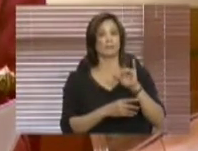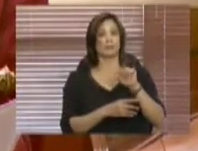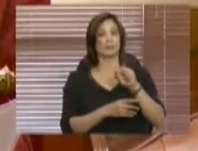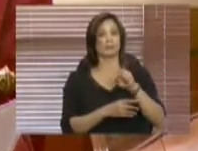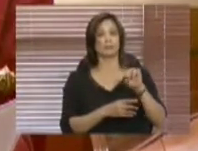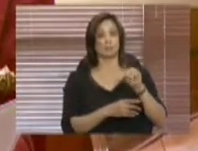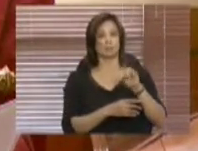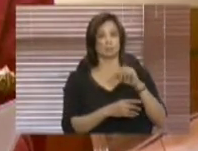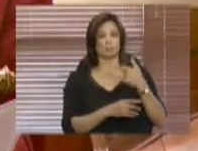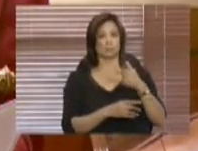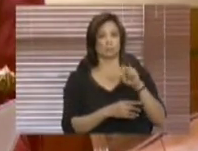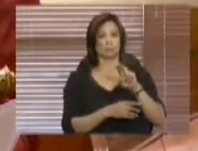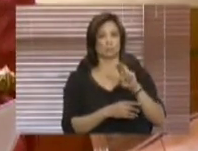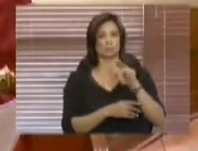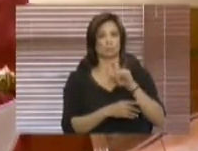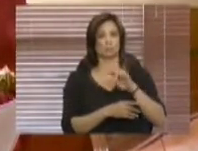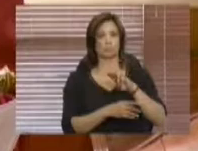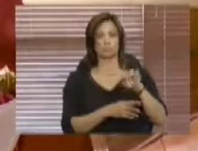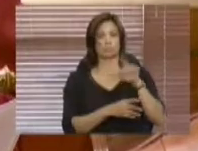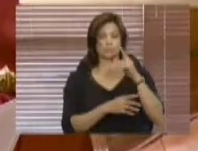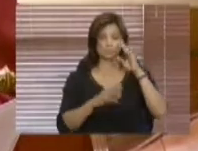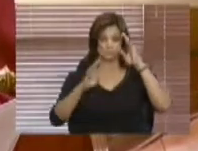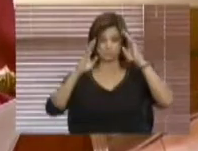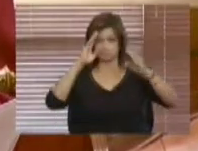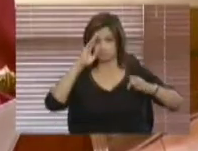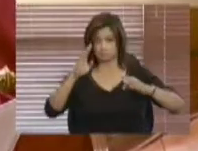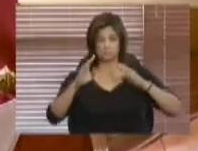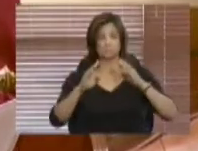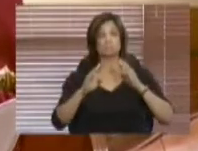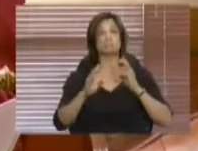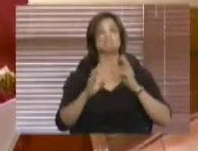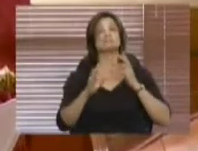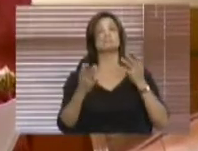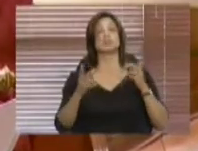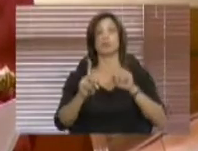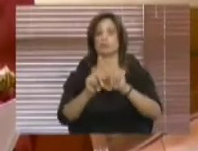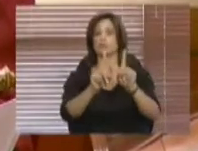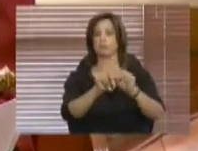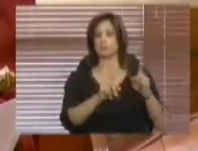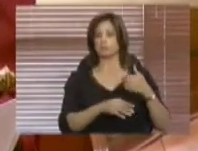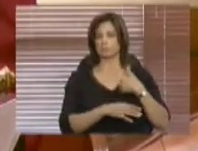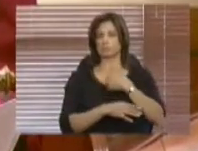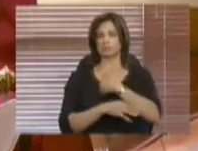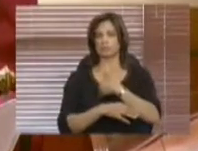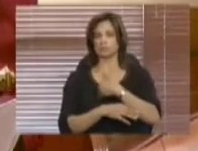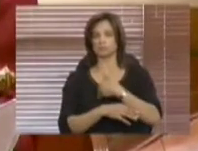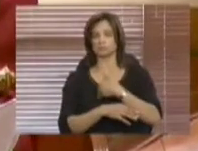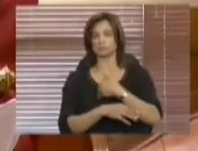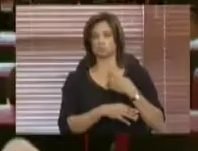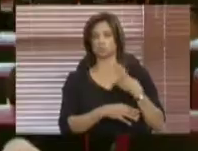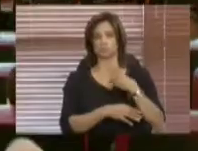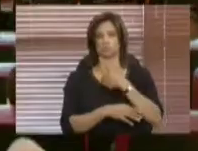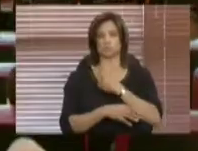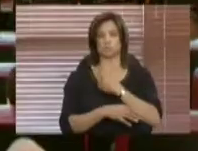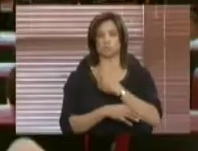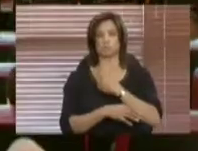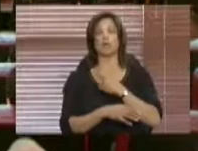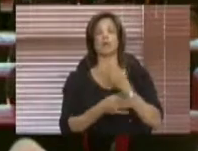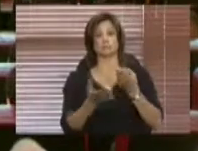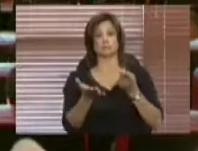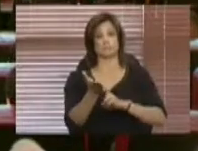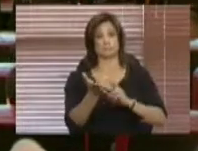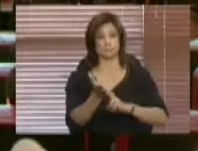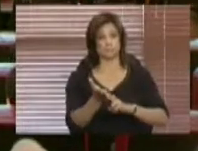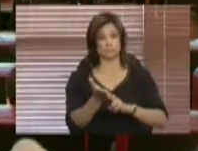Germán. Saludamos la presencia de los distinguidos miembros del cuerpo diplomático y